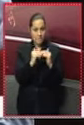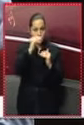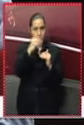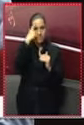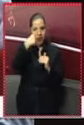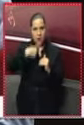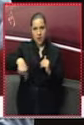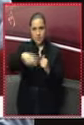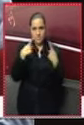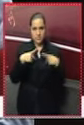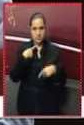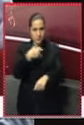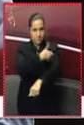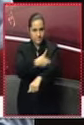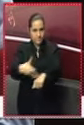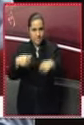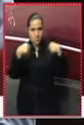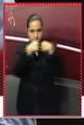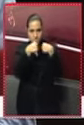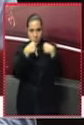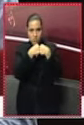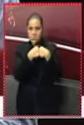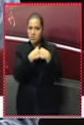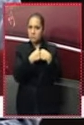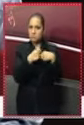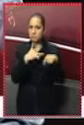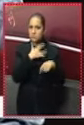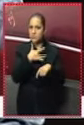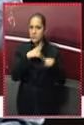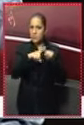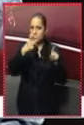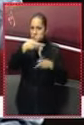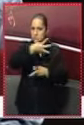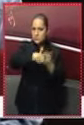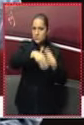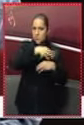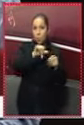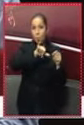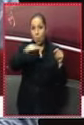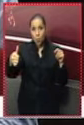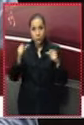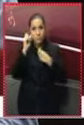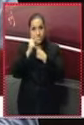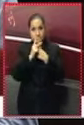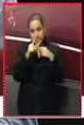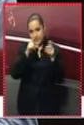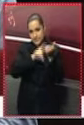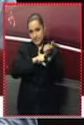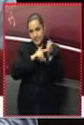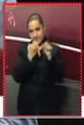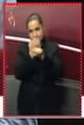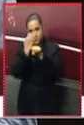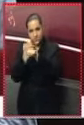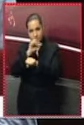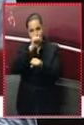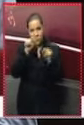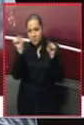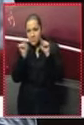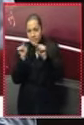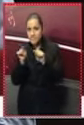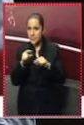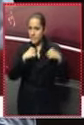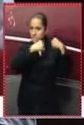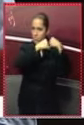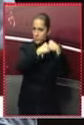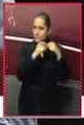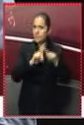de las familias de la frontera en mayor medida que el impacto que causa en otras regiones del país. Además, la entrada en vigor de la homologación